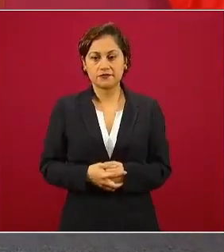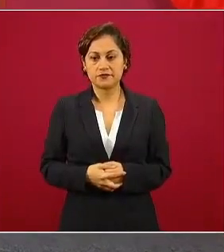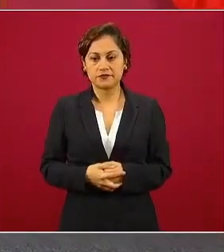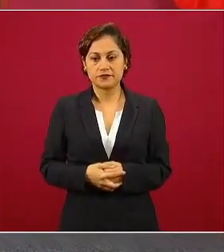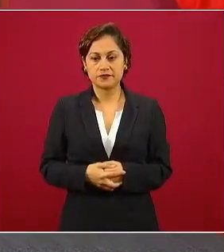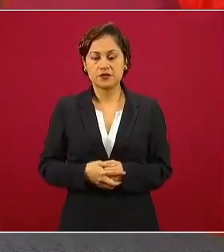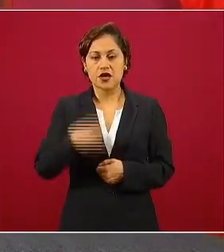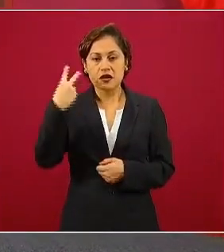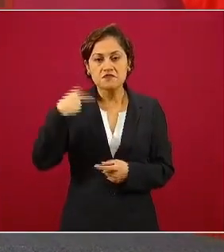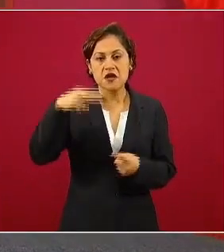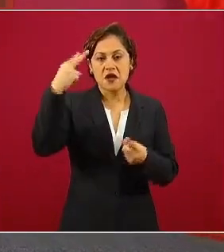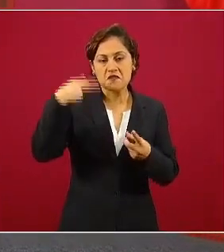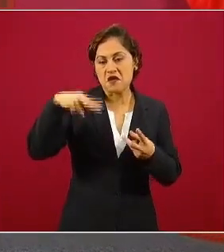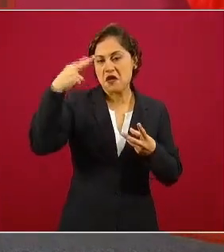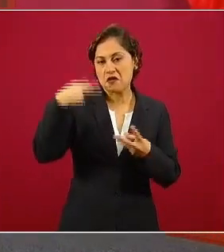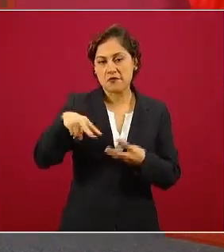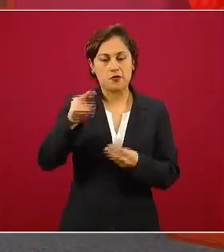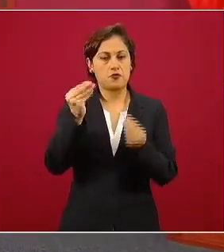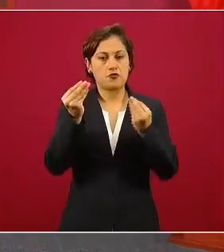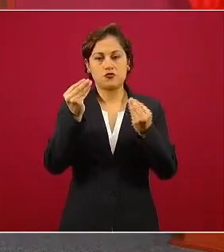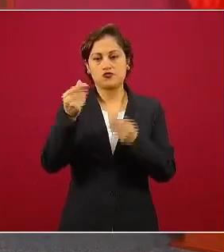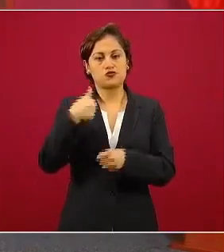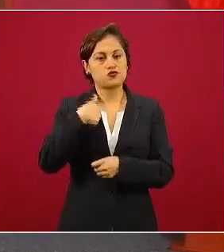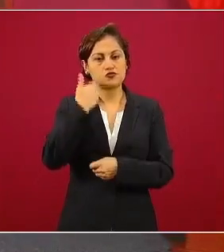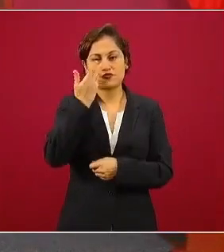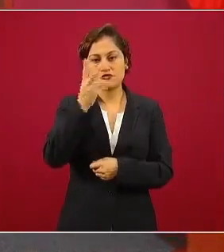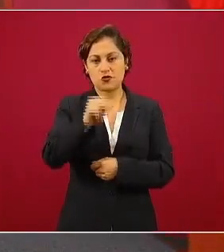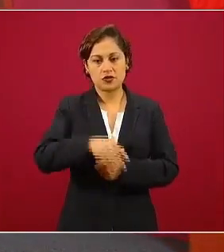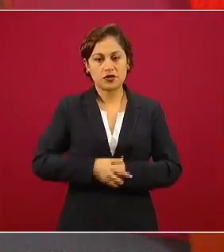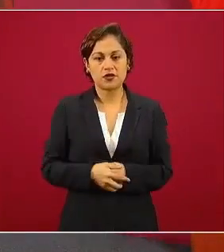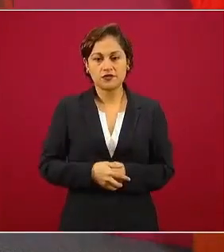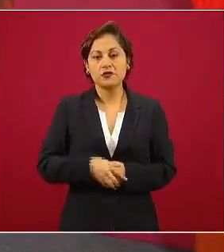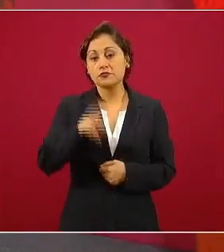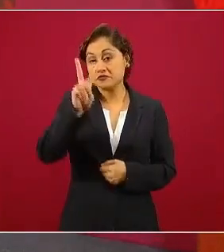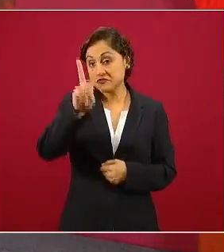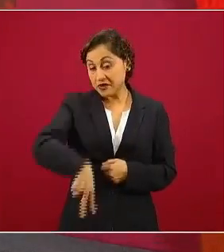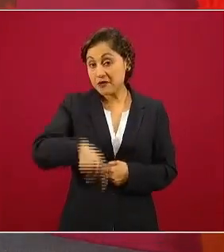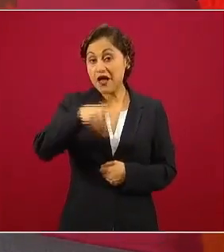mucho. Yo sostengo que la mejor política